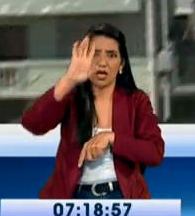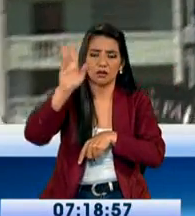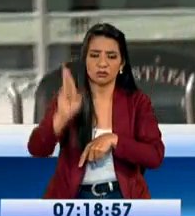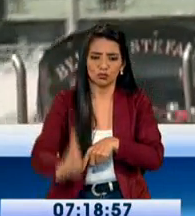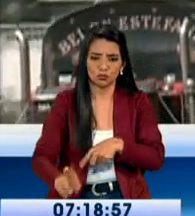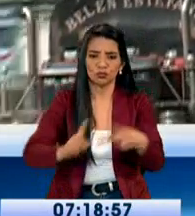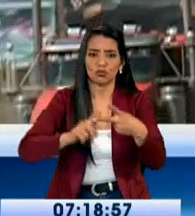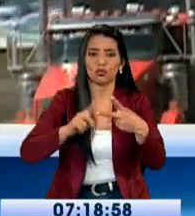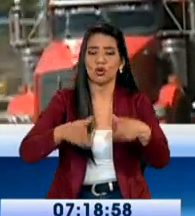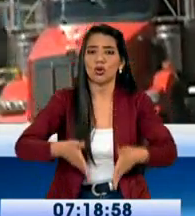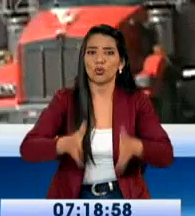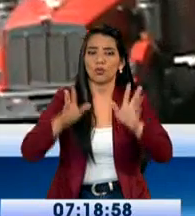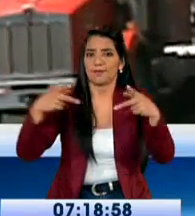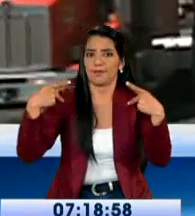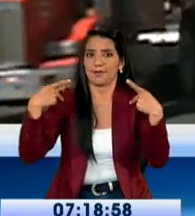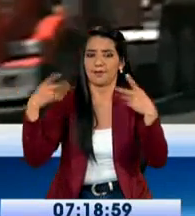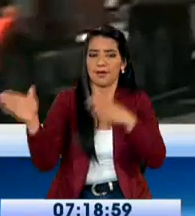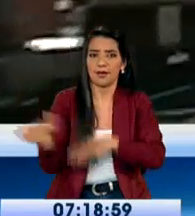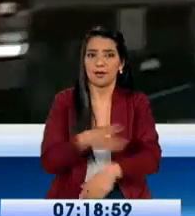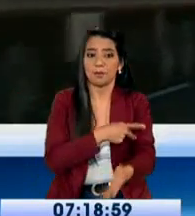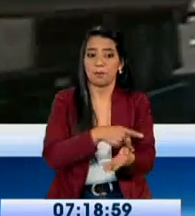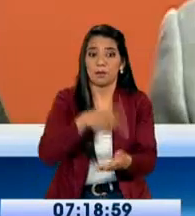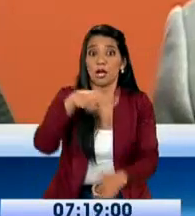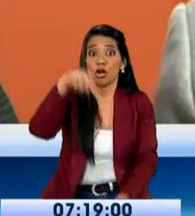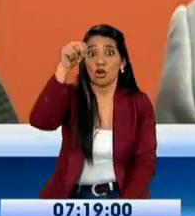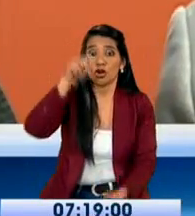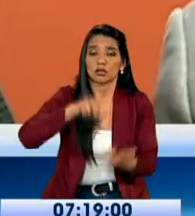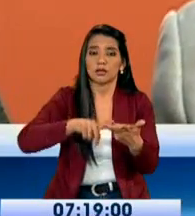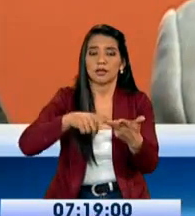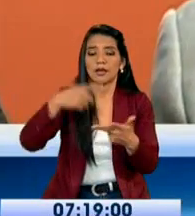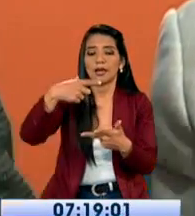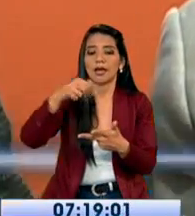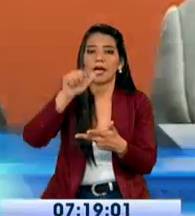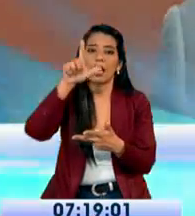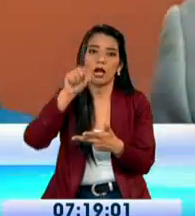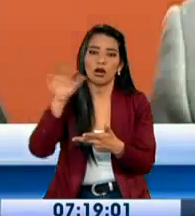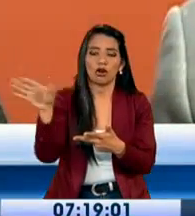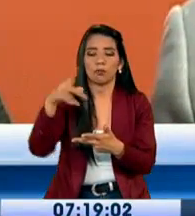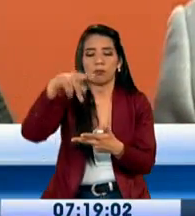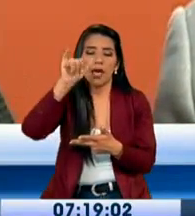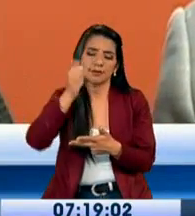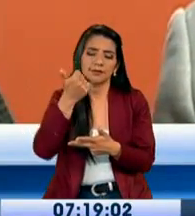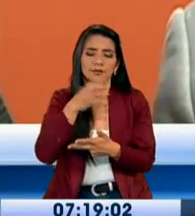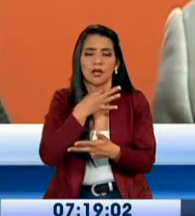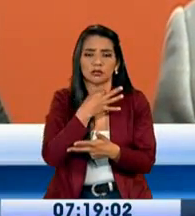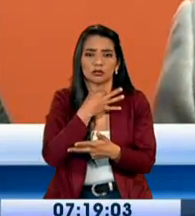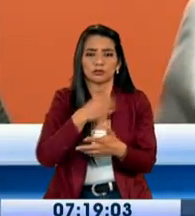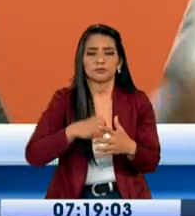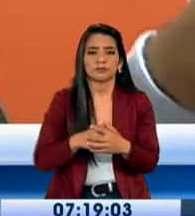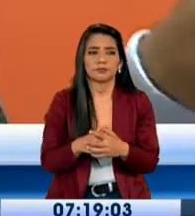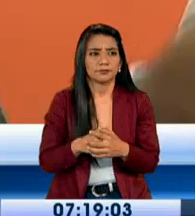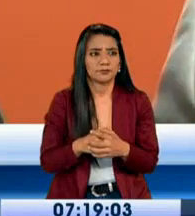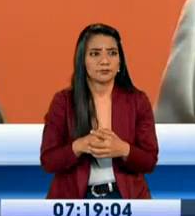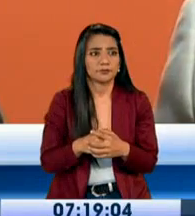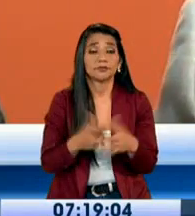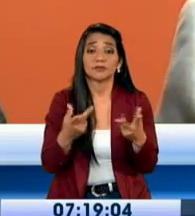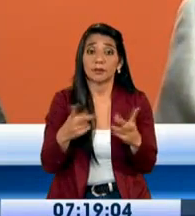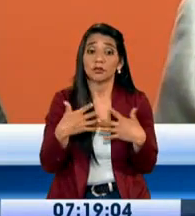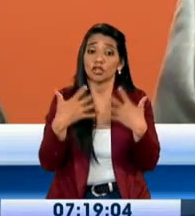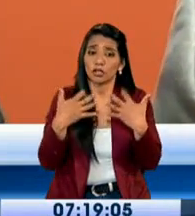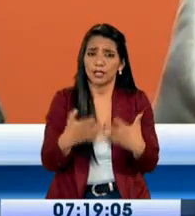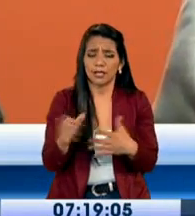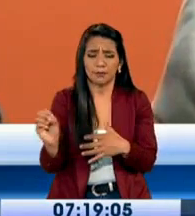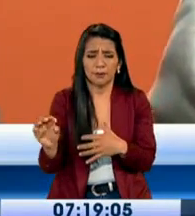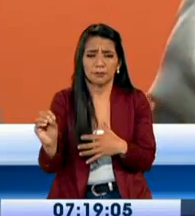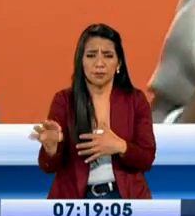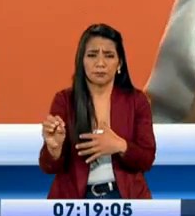la Panamericana Norte y la Galo Plaza. Las cámaras de fotocontrol estamos queriendo que también tengan sensores de velocidad,